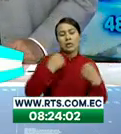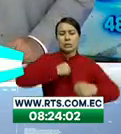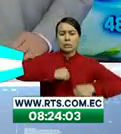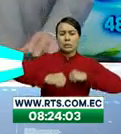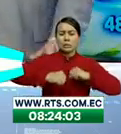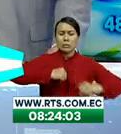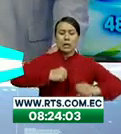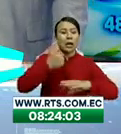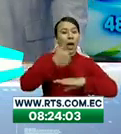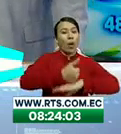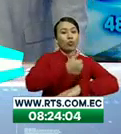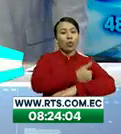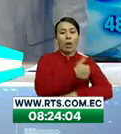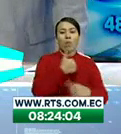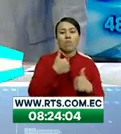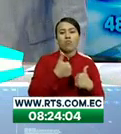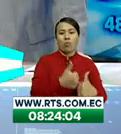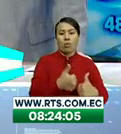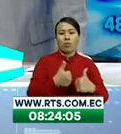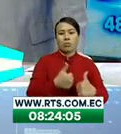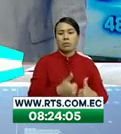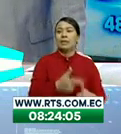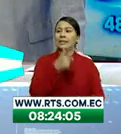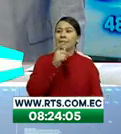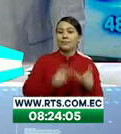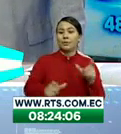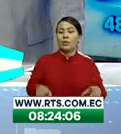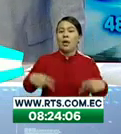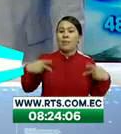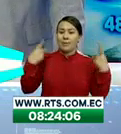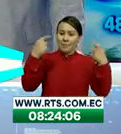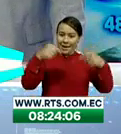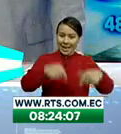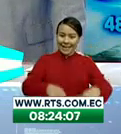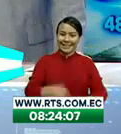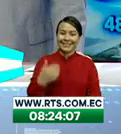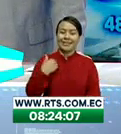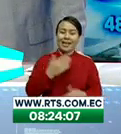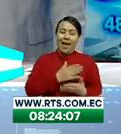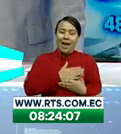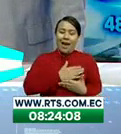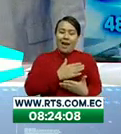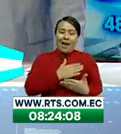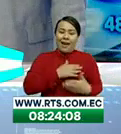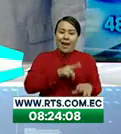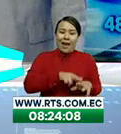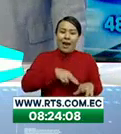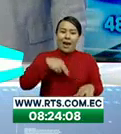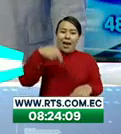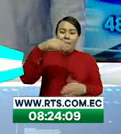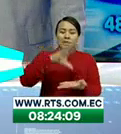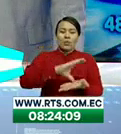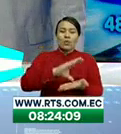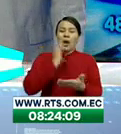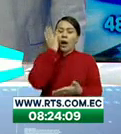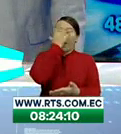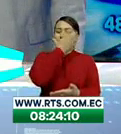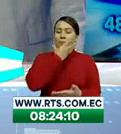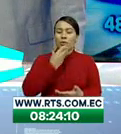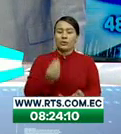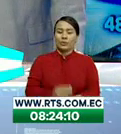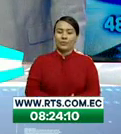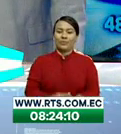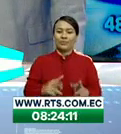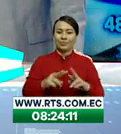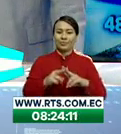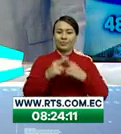sus autoridades y de quienes la habitamos, de quienes tenemos en el alma, en el corazón, esta ciudad hermosa, que renació